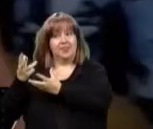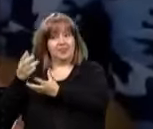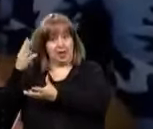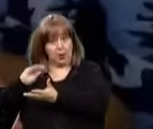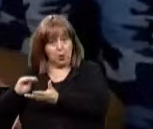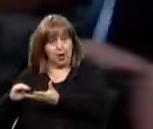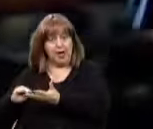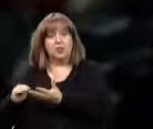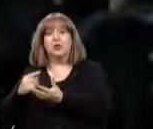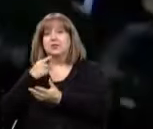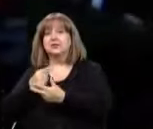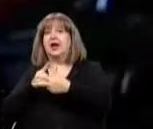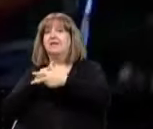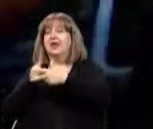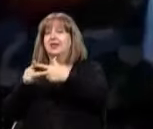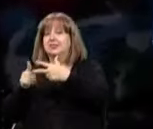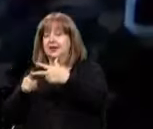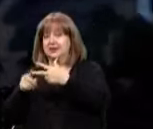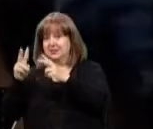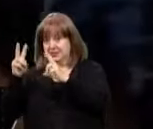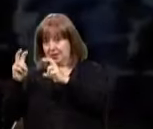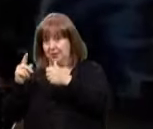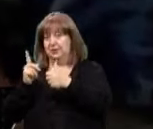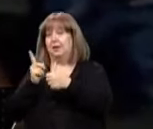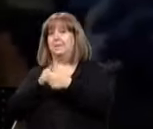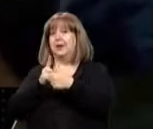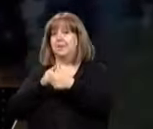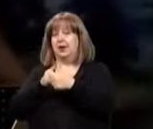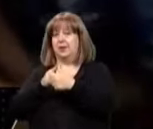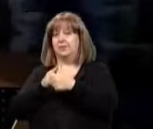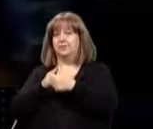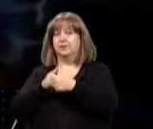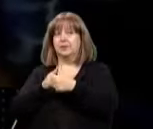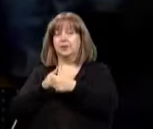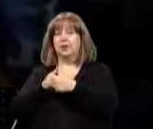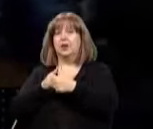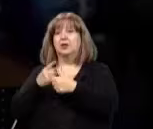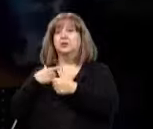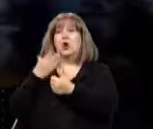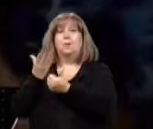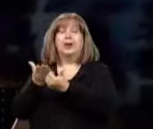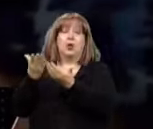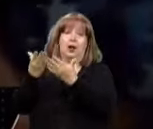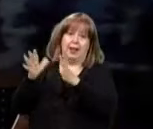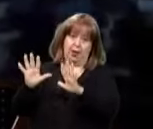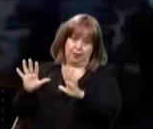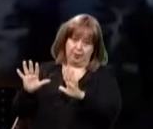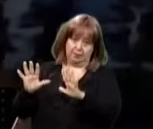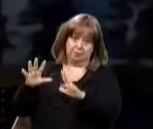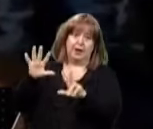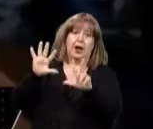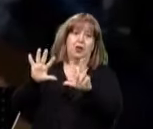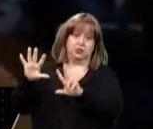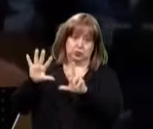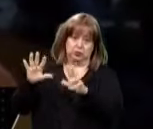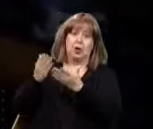hay 3 posibilidades, o al menos lo que planteó. Por un lado, en líneas generales dijo, bueno, yo voy a pedir la absolución para todos los